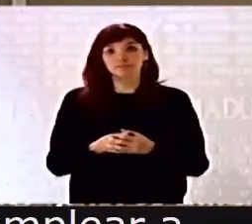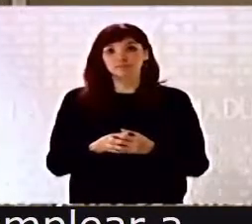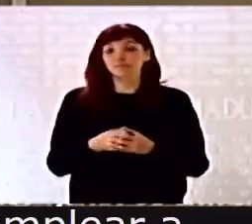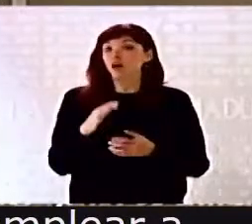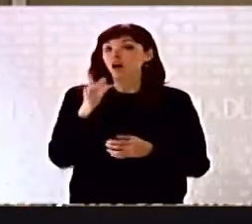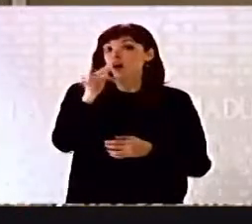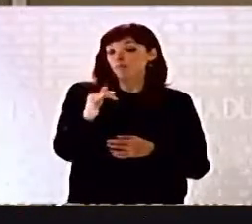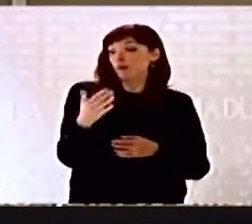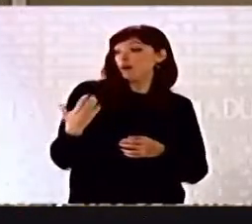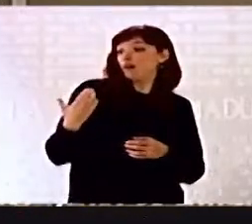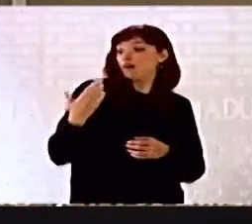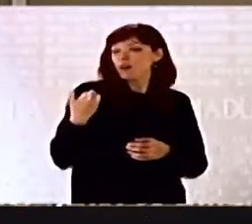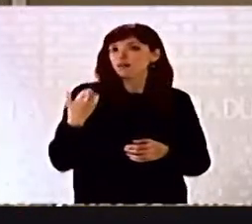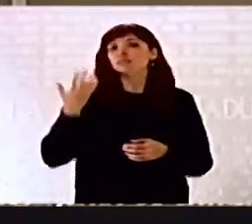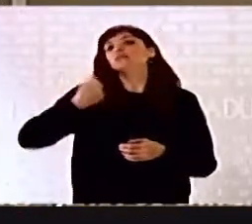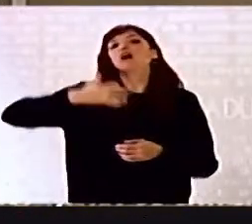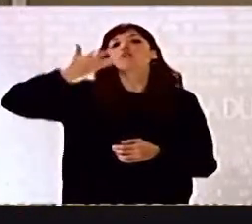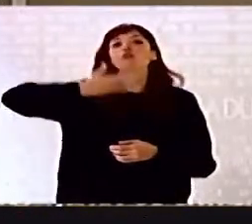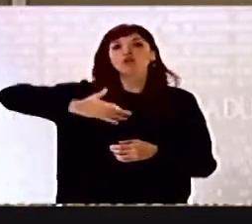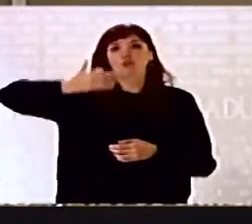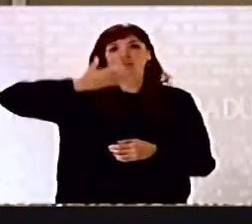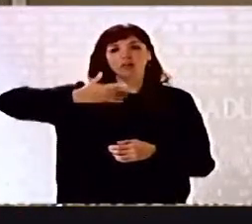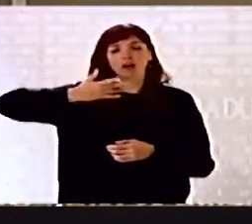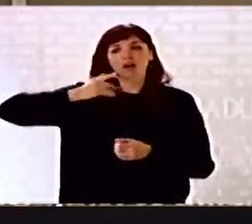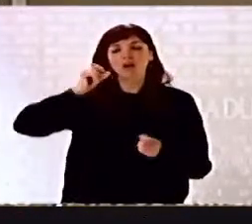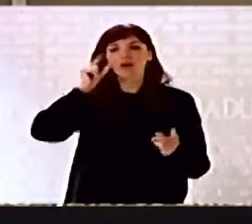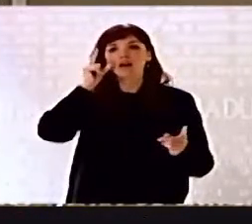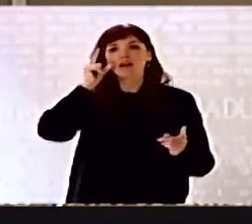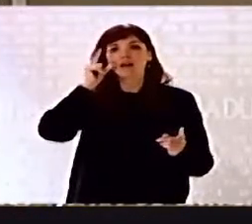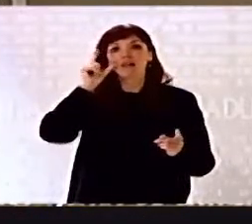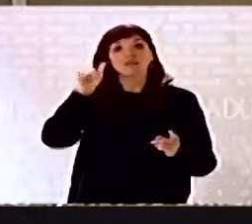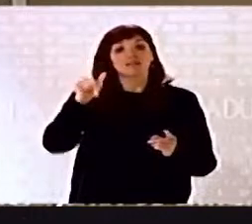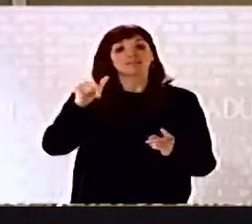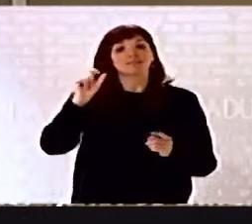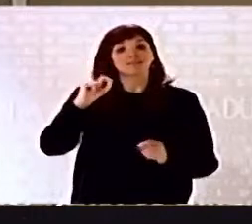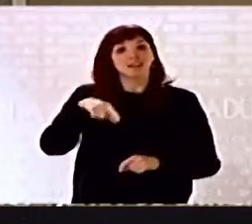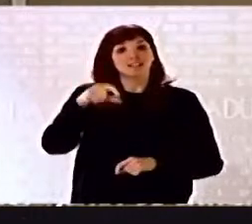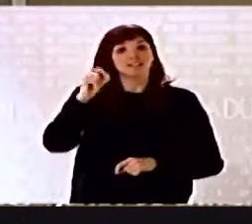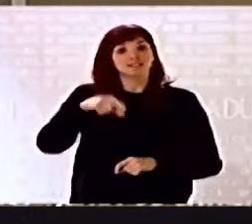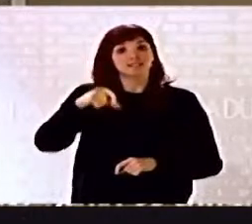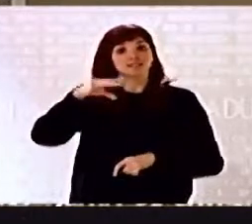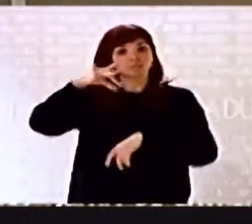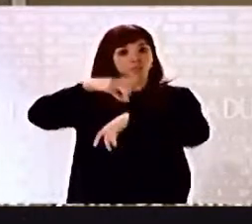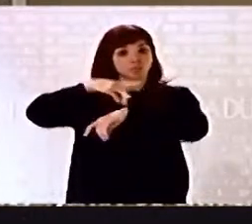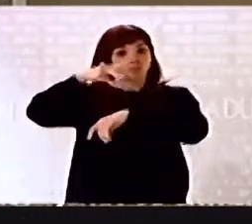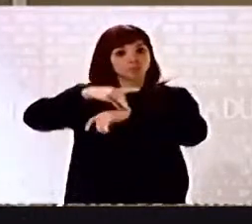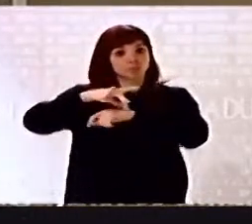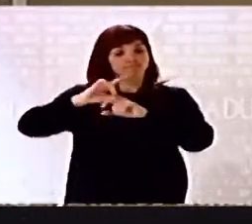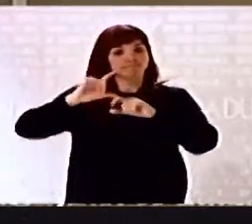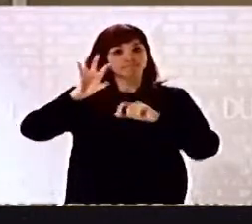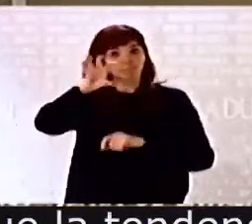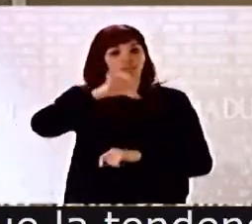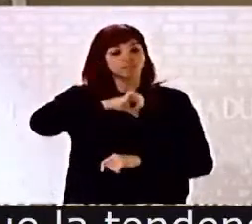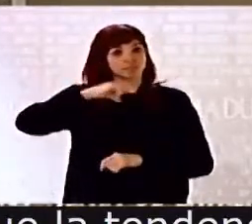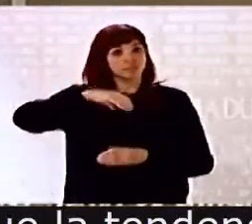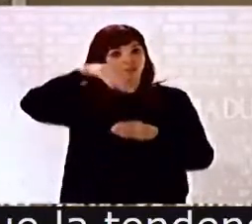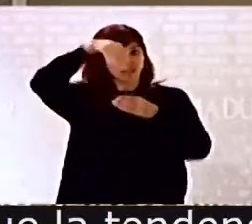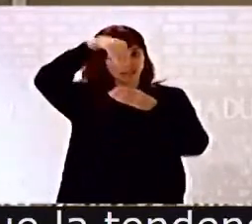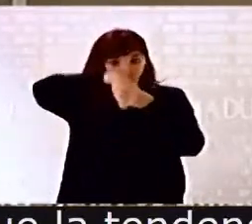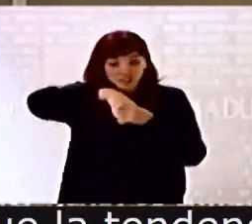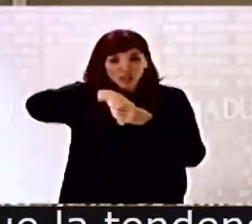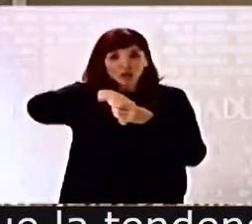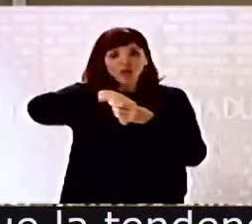Además, en el día de ayer pudimos conocer que la tendencia de la incidencia acumulada en nuestra comunidad autónoma